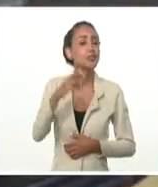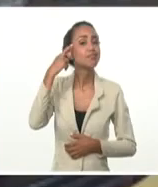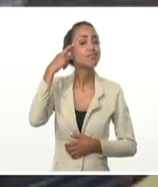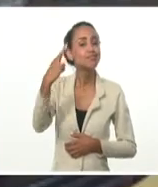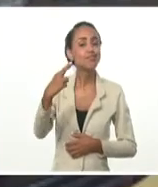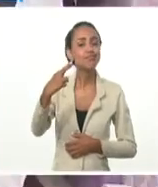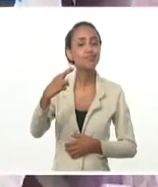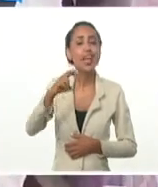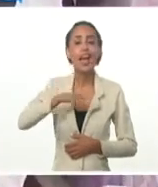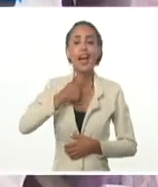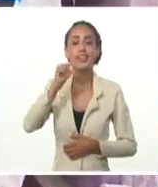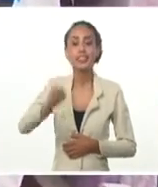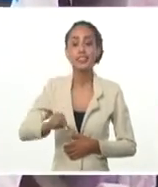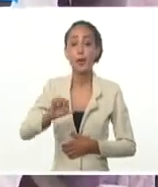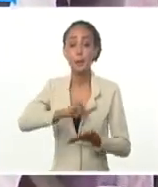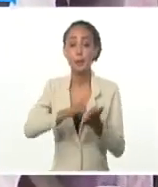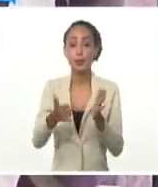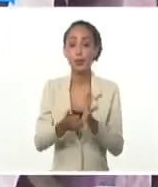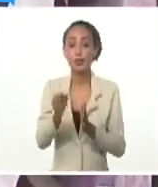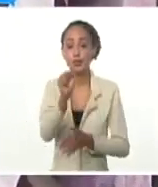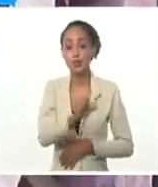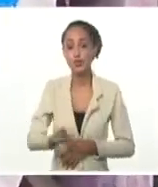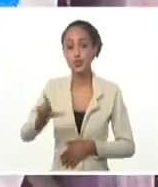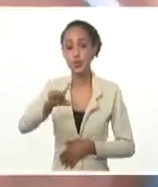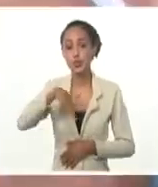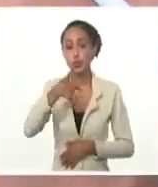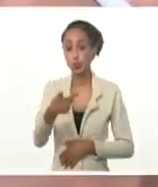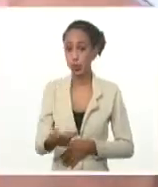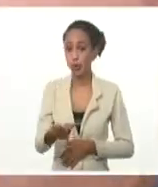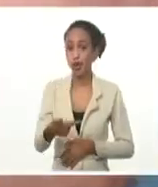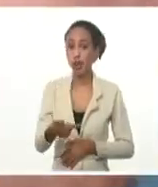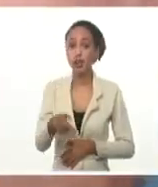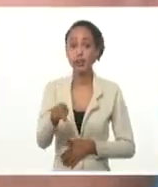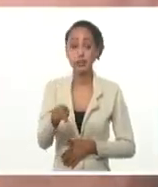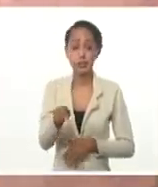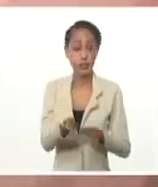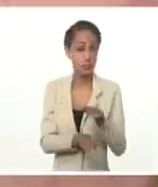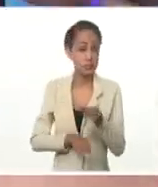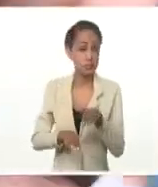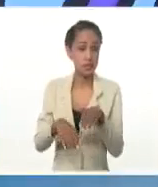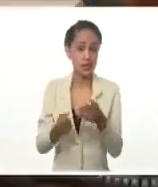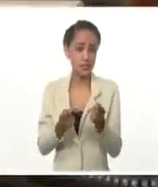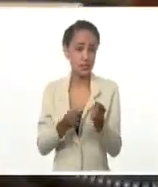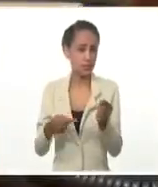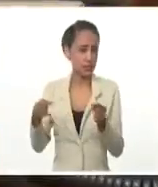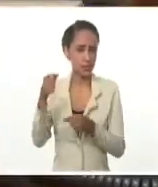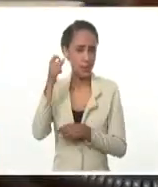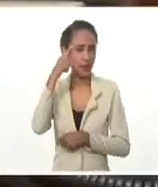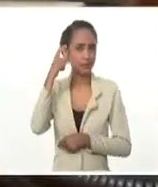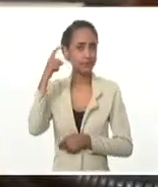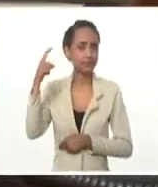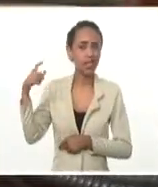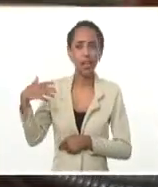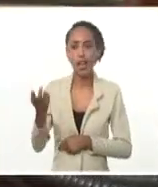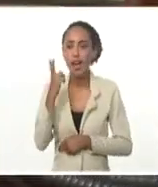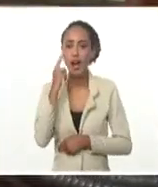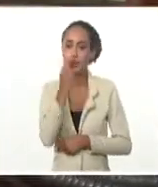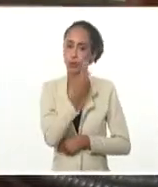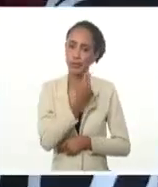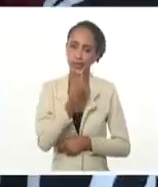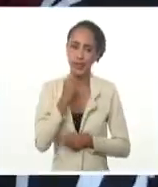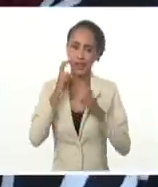proyecto sociocultural de arte miniaturista Colibrí toman como base inspiradora la vida y obra del maestro para reflejarlo en sus